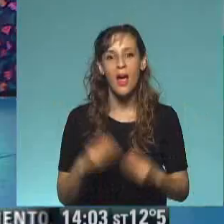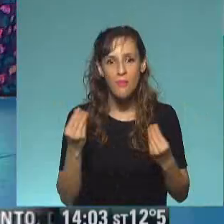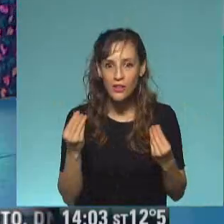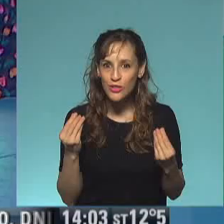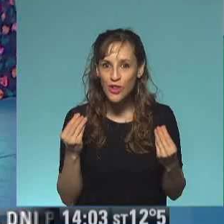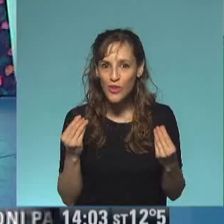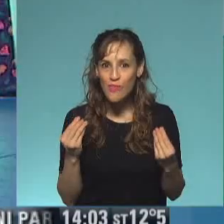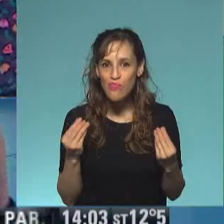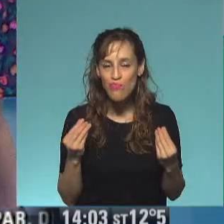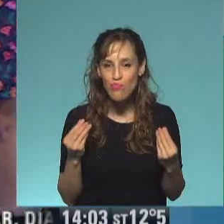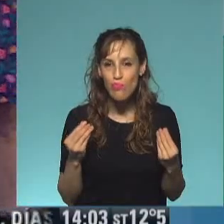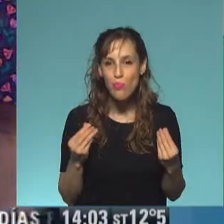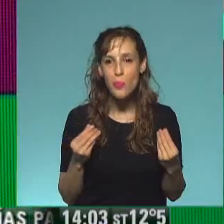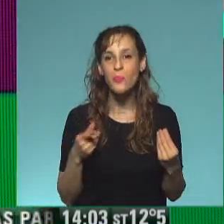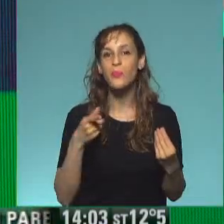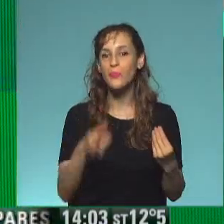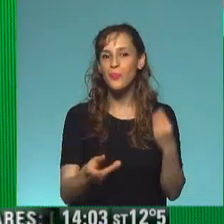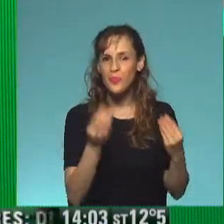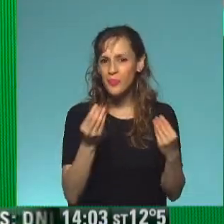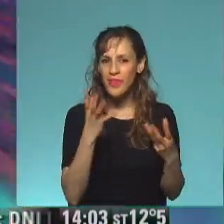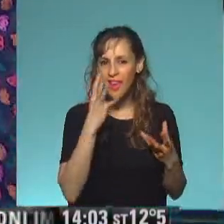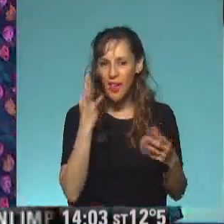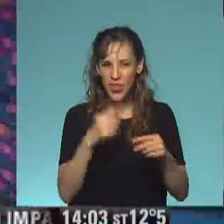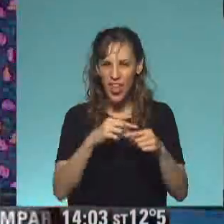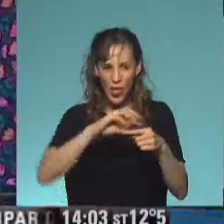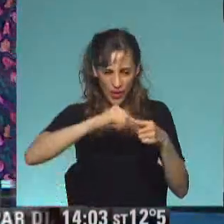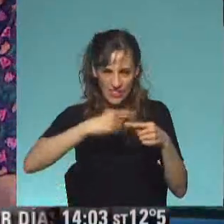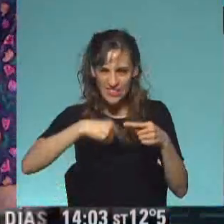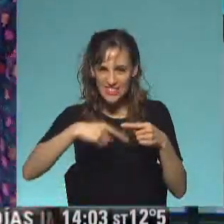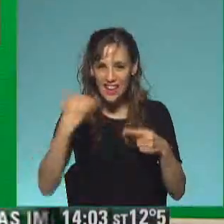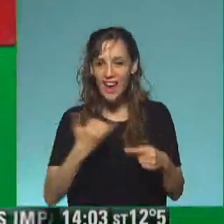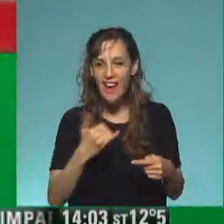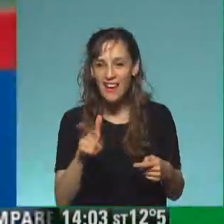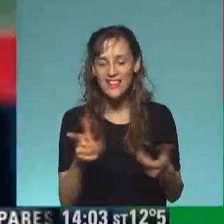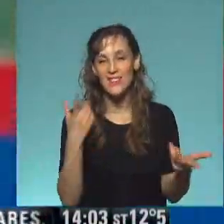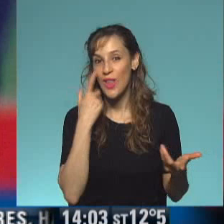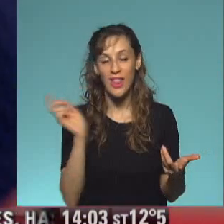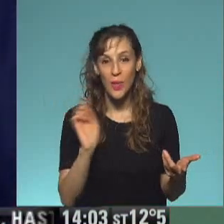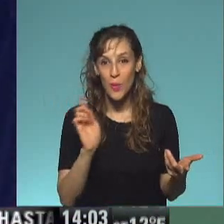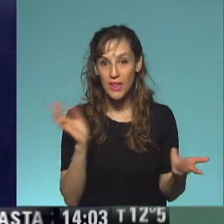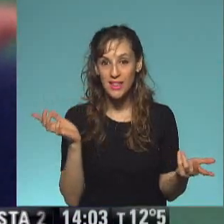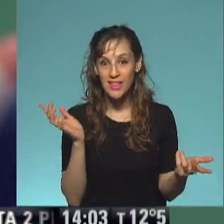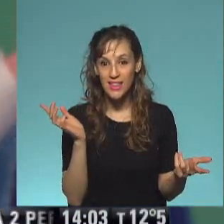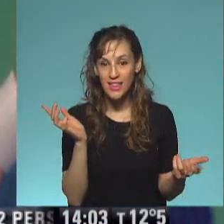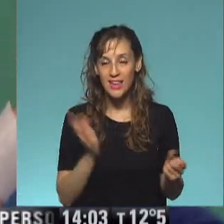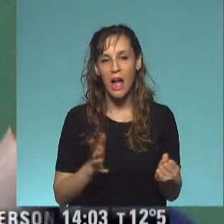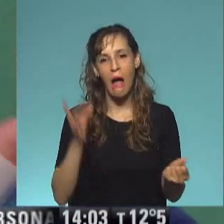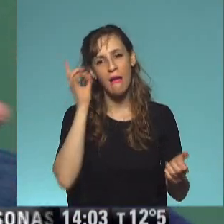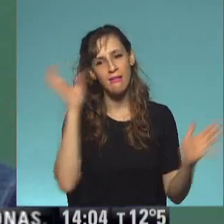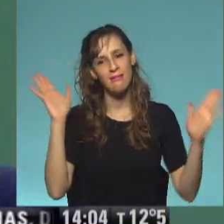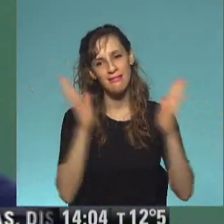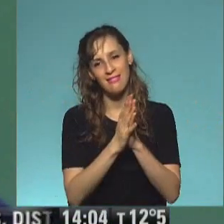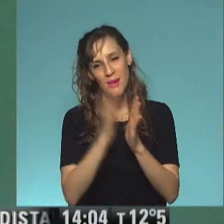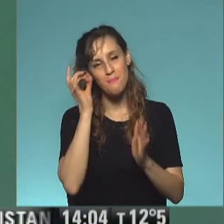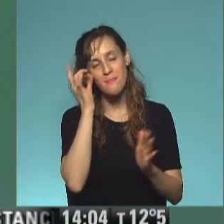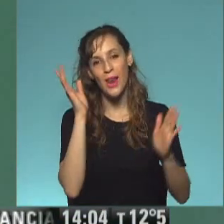¿Te cortaste los dedos? Ella ni se dio cuenta que tenía los dedos así. Ni sabe. Vine con... Ay, perdón. No,